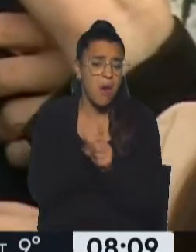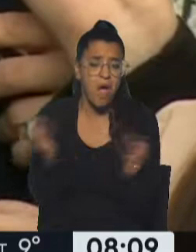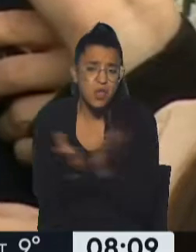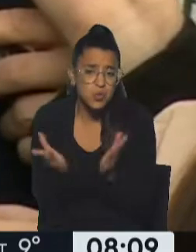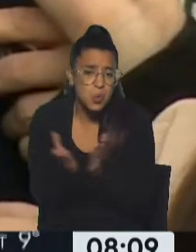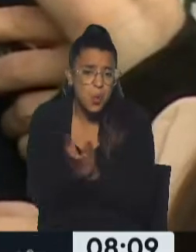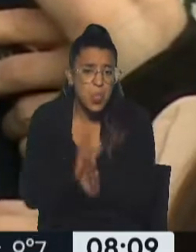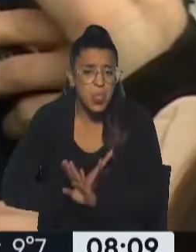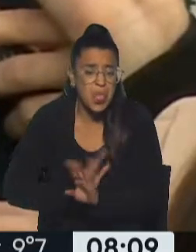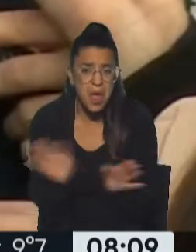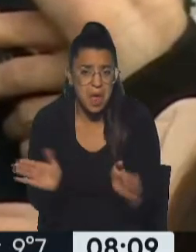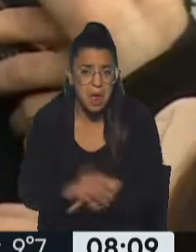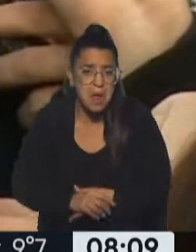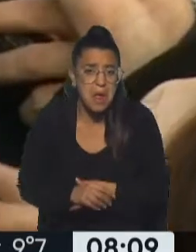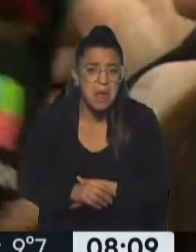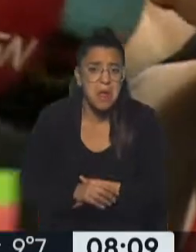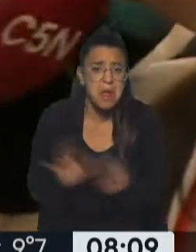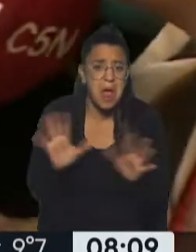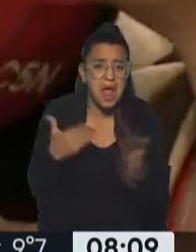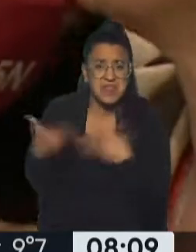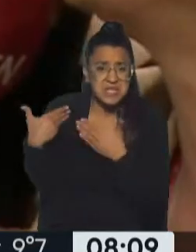estudia. No tiene ningún tipo de